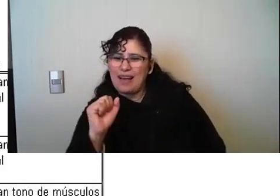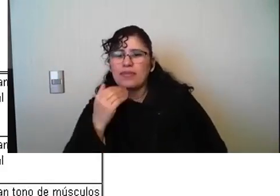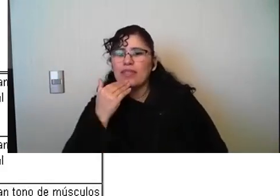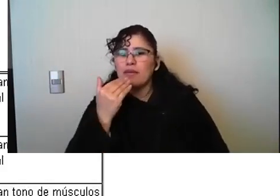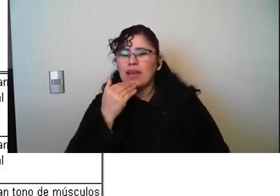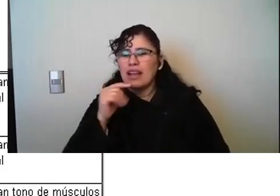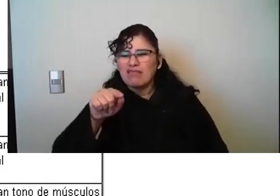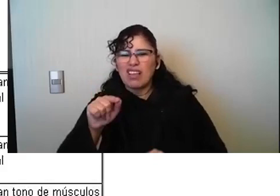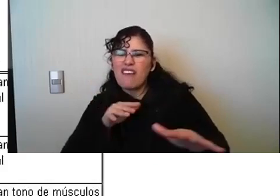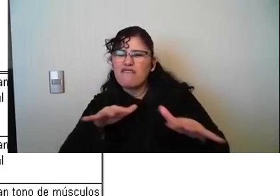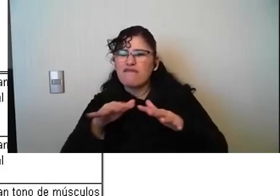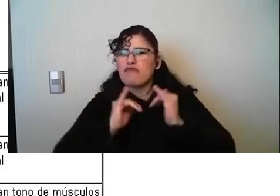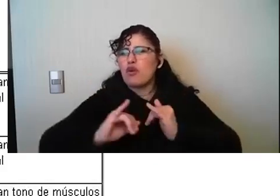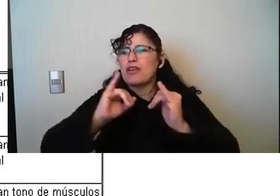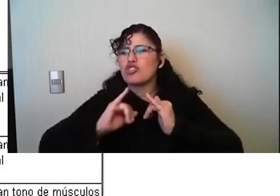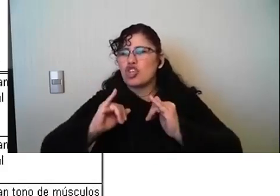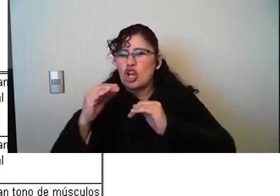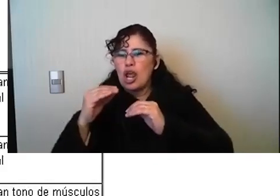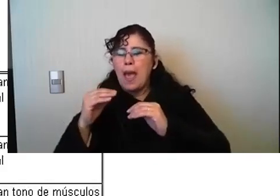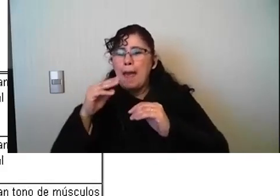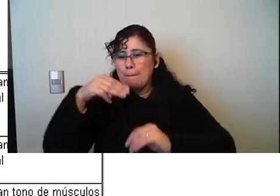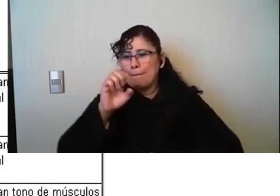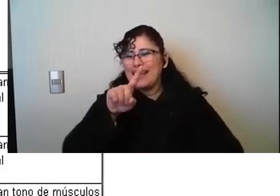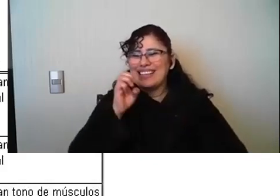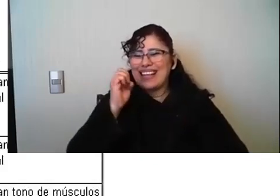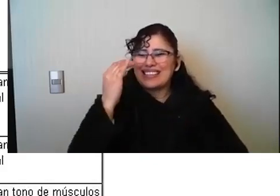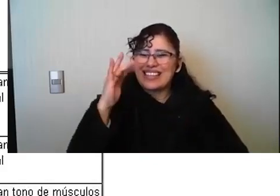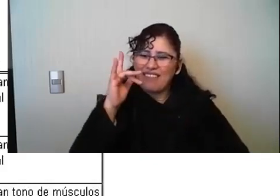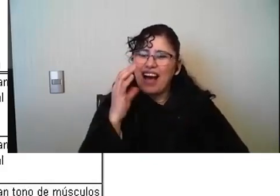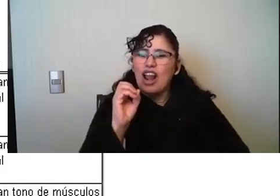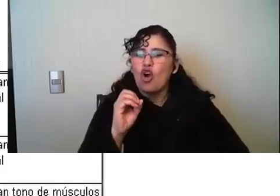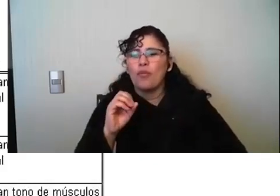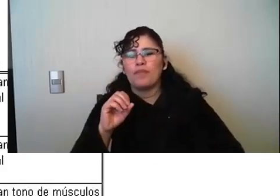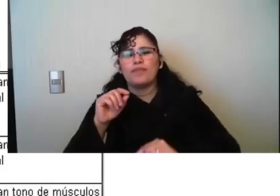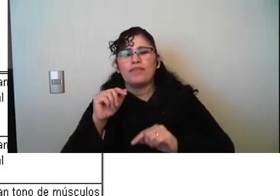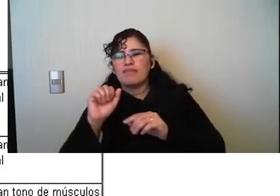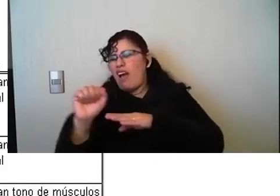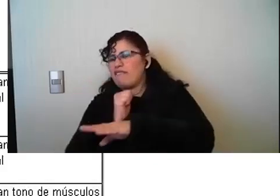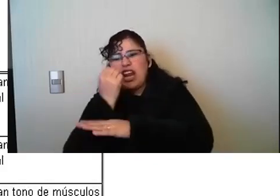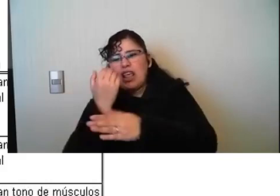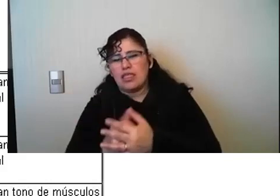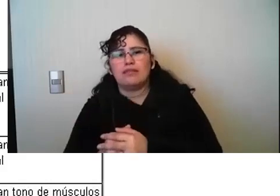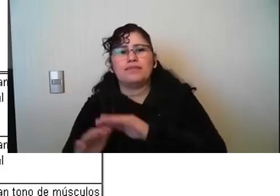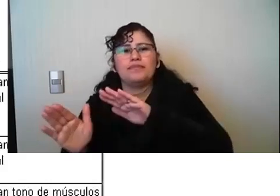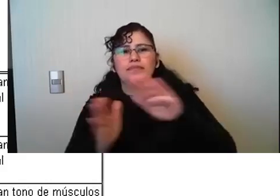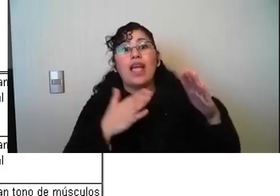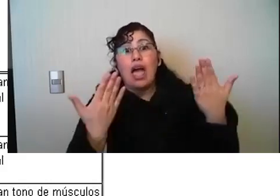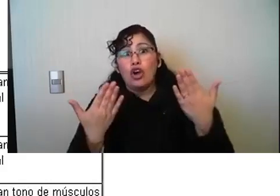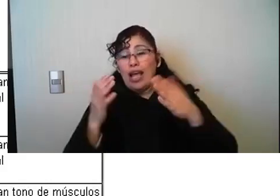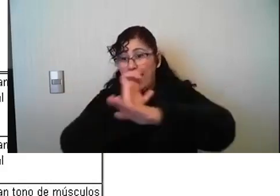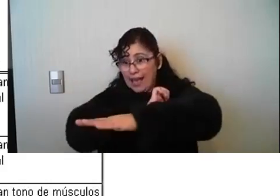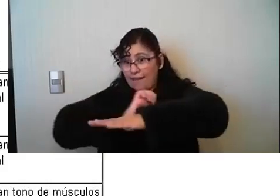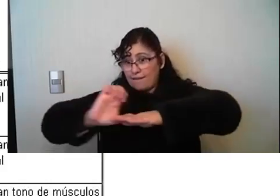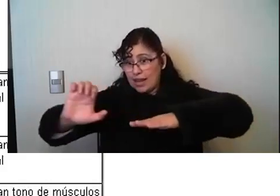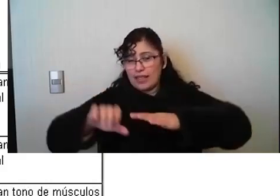a movimiento. Eso es la vía aferente. Y la vía eferente tenemos las salidas. Aquí parten